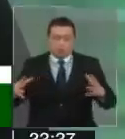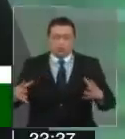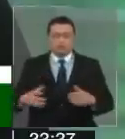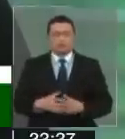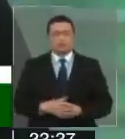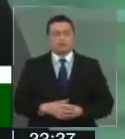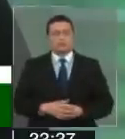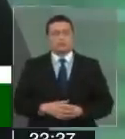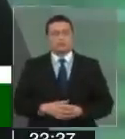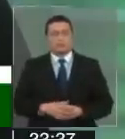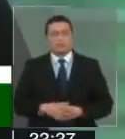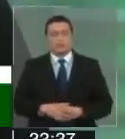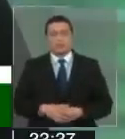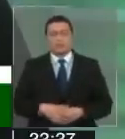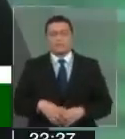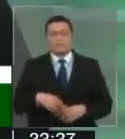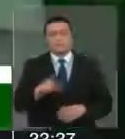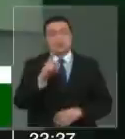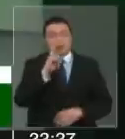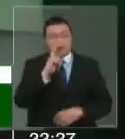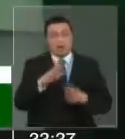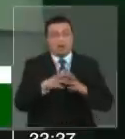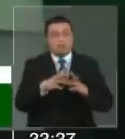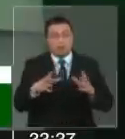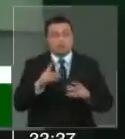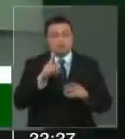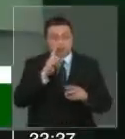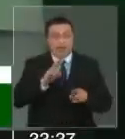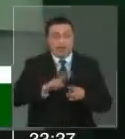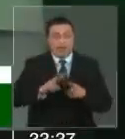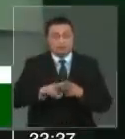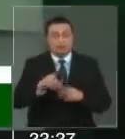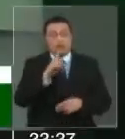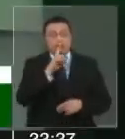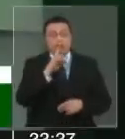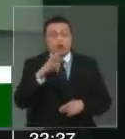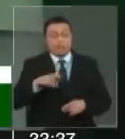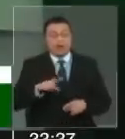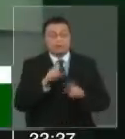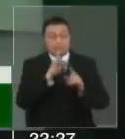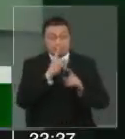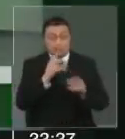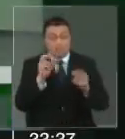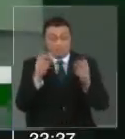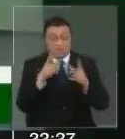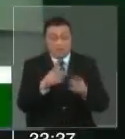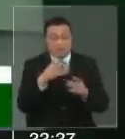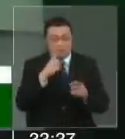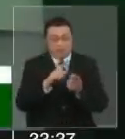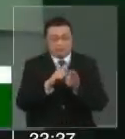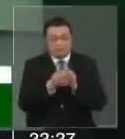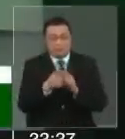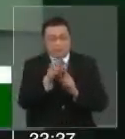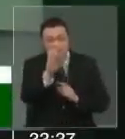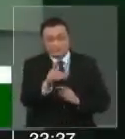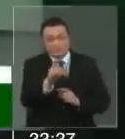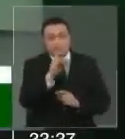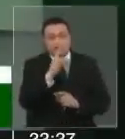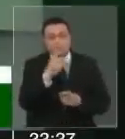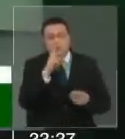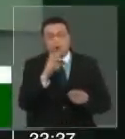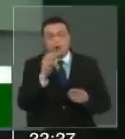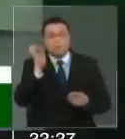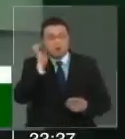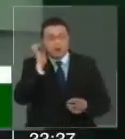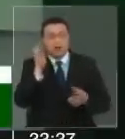Ha sido... Hay mucho que ha hecho Tomás en tu vida, también te ha transformado a ti como mujer y como